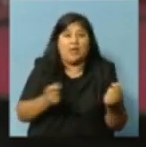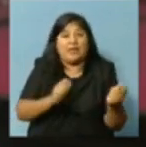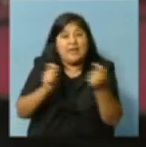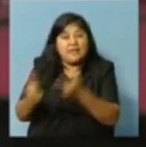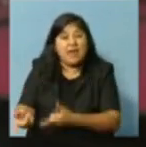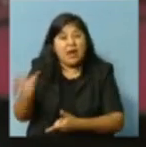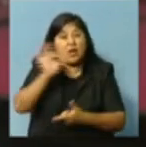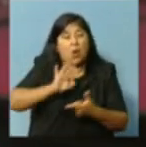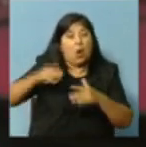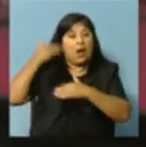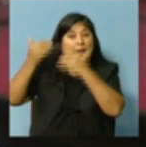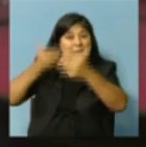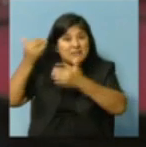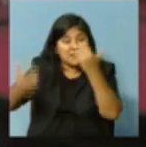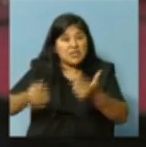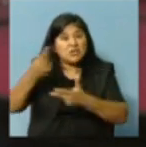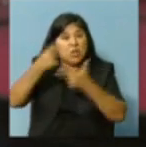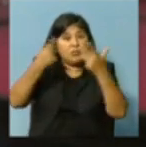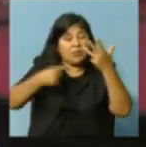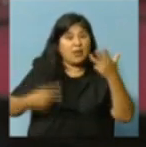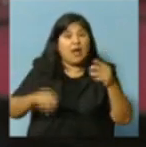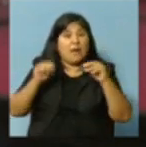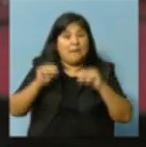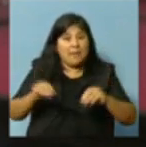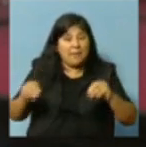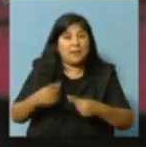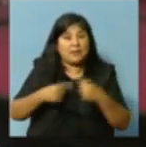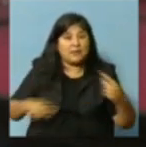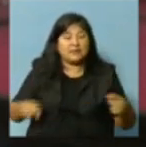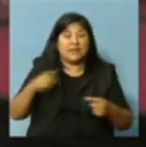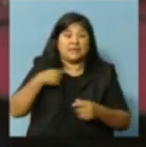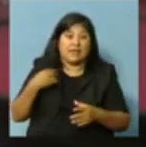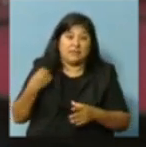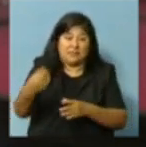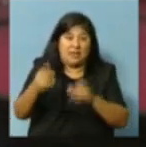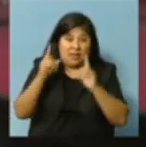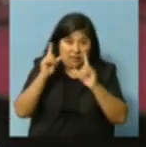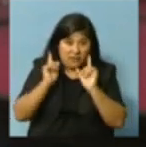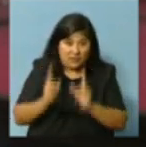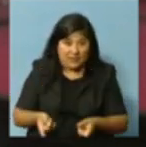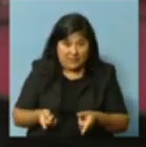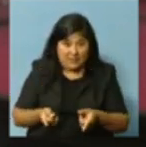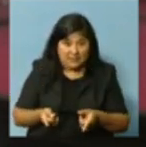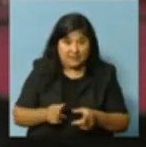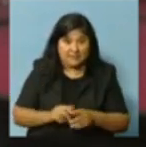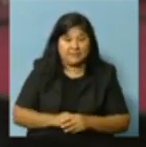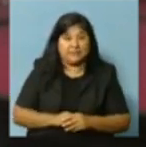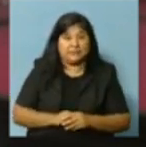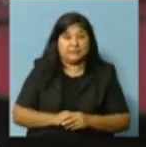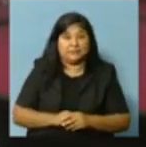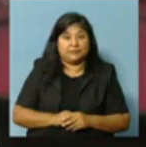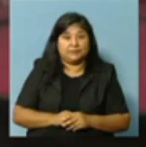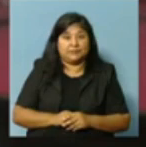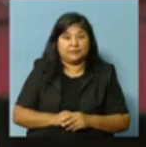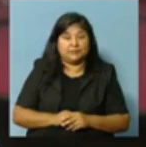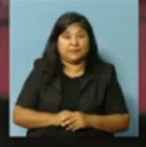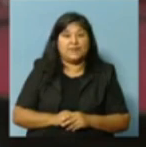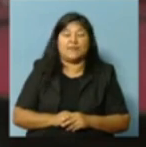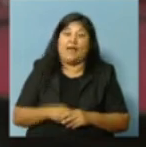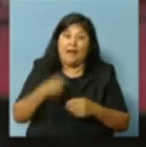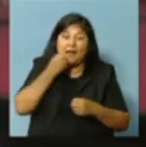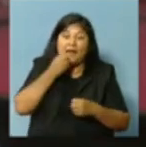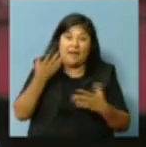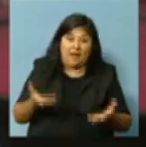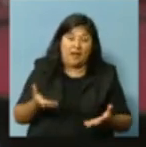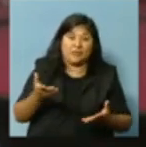capacitación hablaba de diversos sectores donde también tiene que estar los docentes por supuesto si bien están